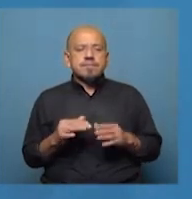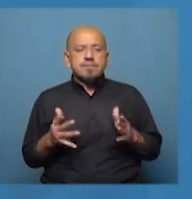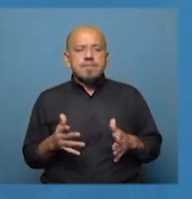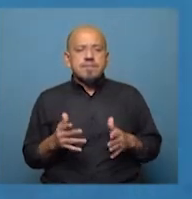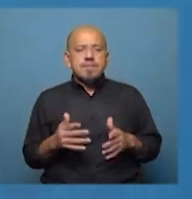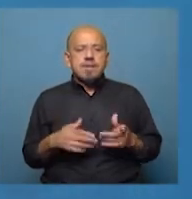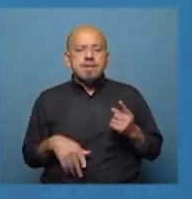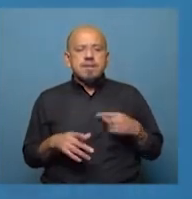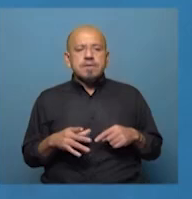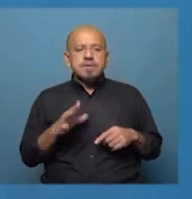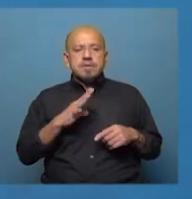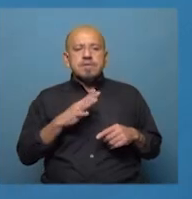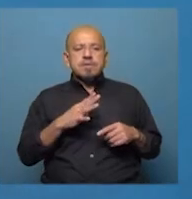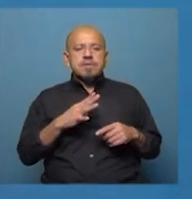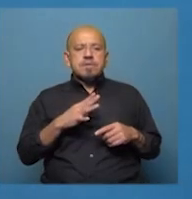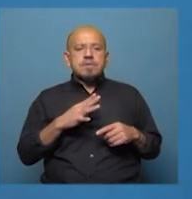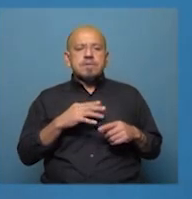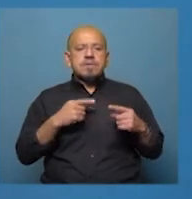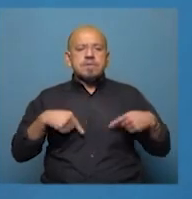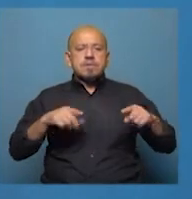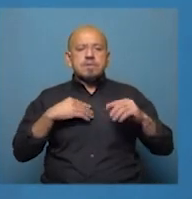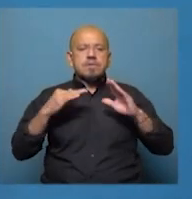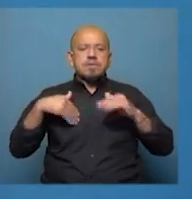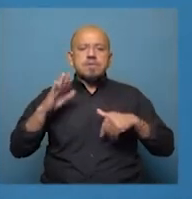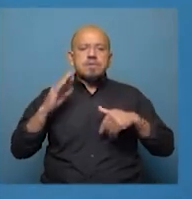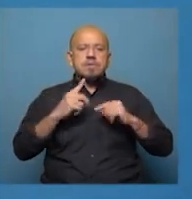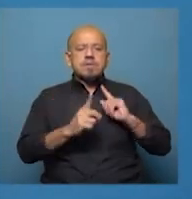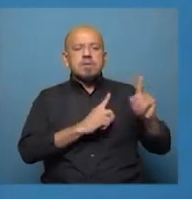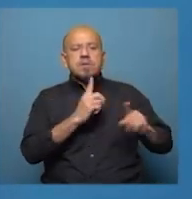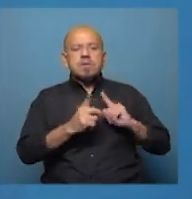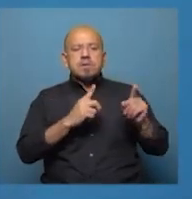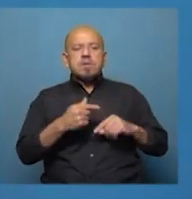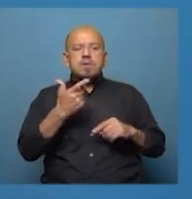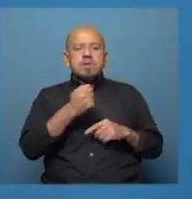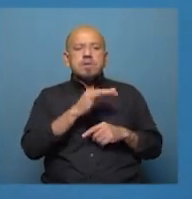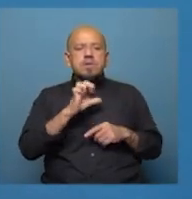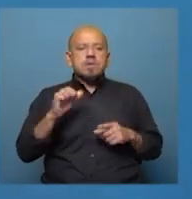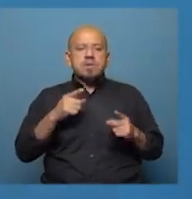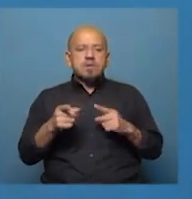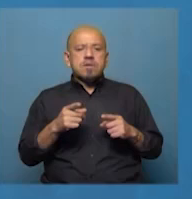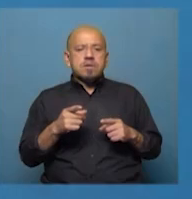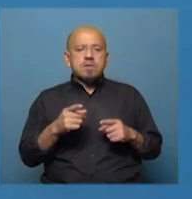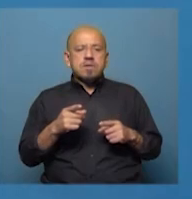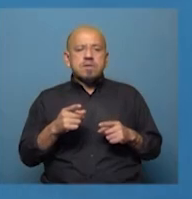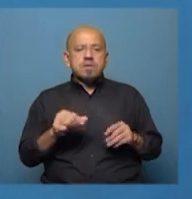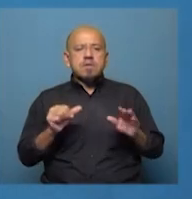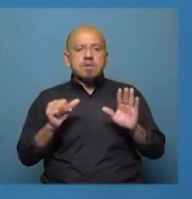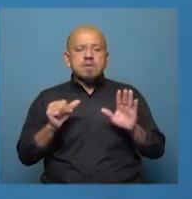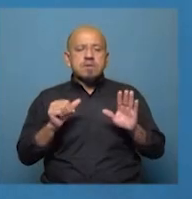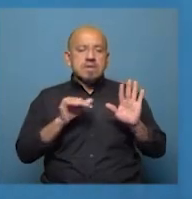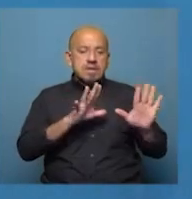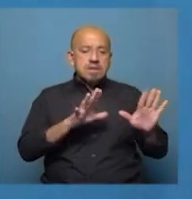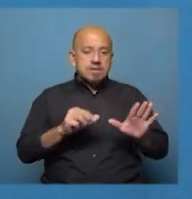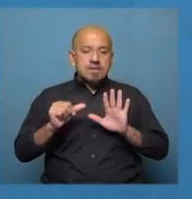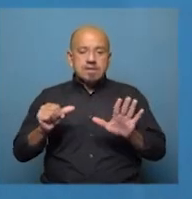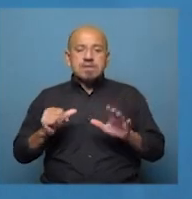prevalentes que predominan en la mayoría de los usuarios de as y ahí encontraron Que seis de cada 10 tenían